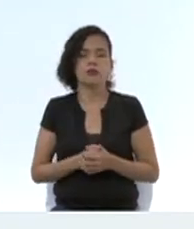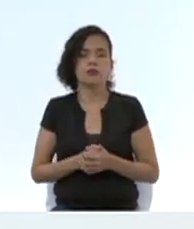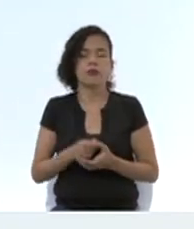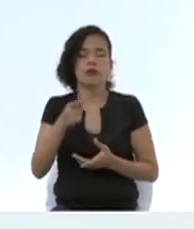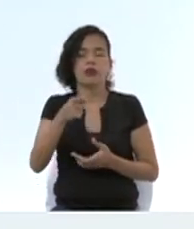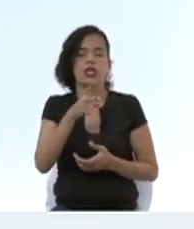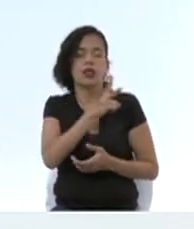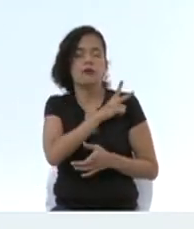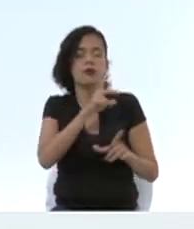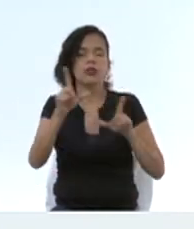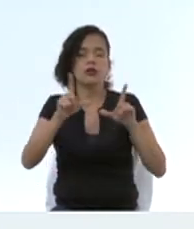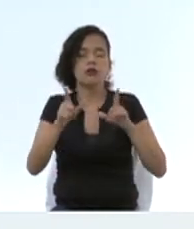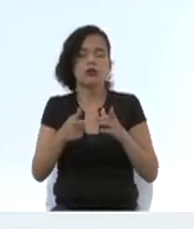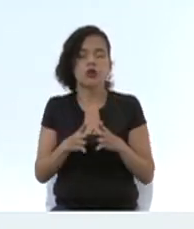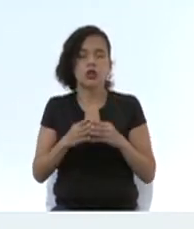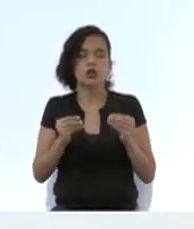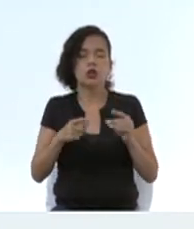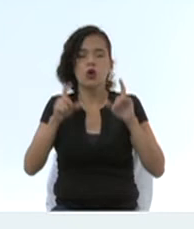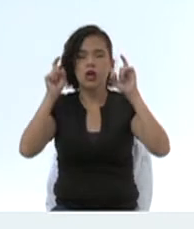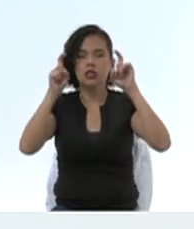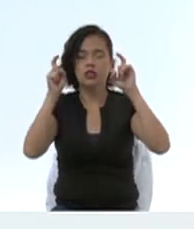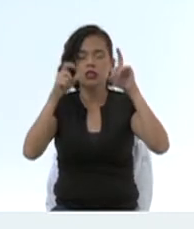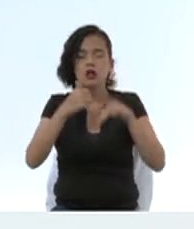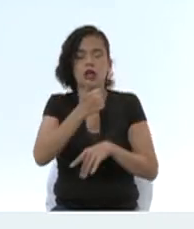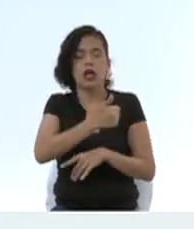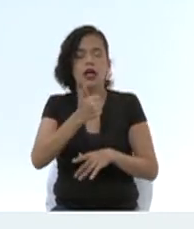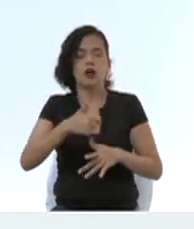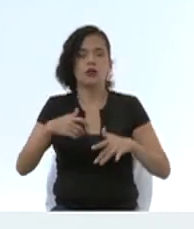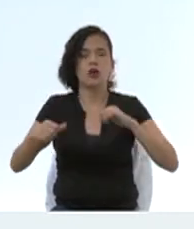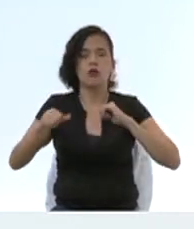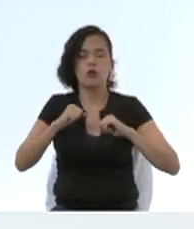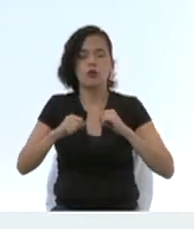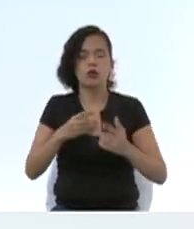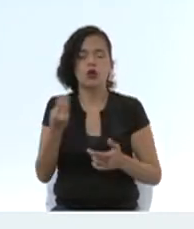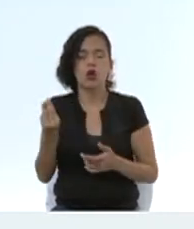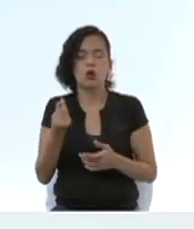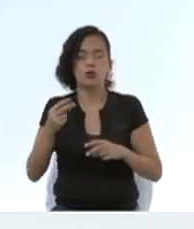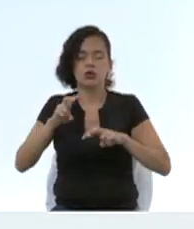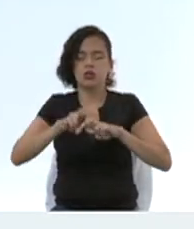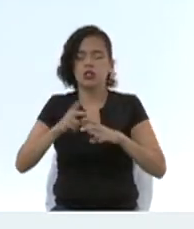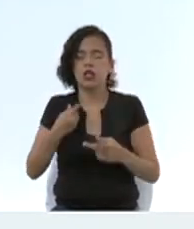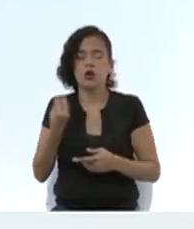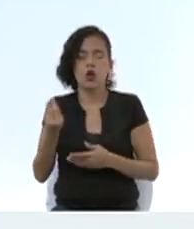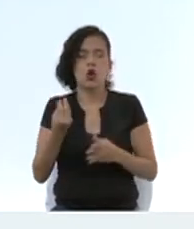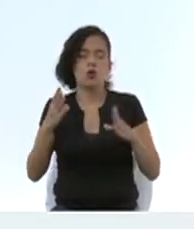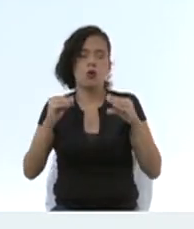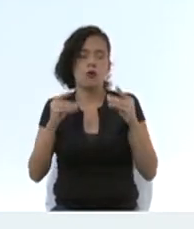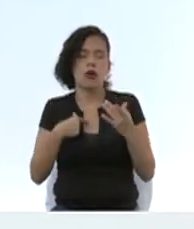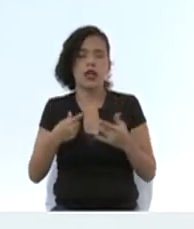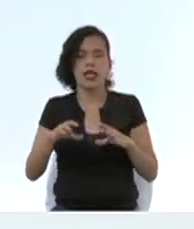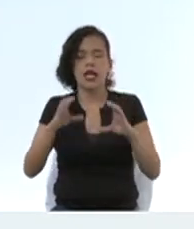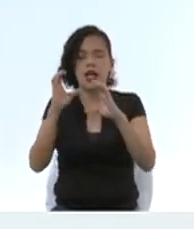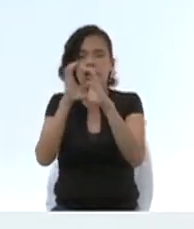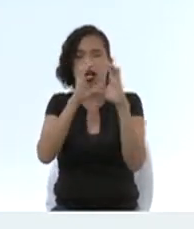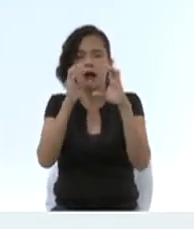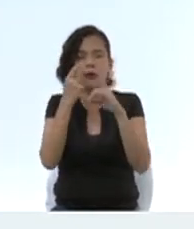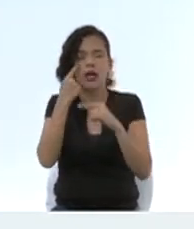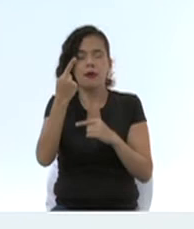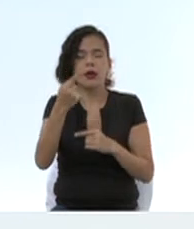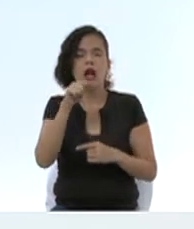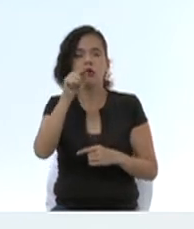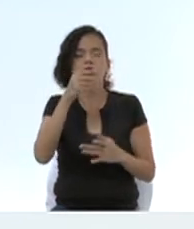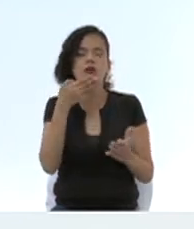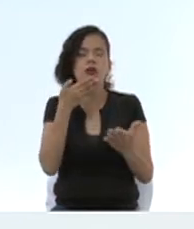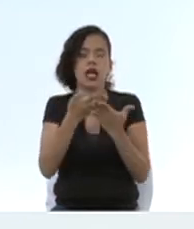en Vive TV, que nos han enseñado en cada uno de los movimientos, en cómo sentarnos, en cómo hablar, en qué cámara ver. A ustedes